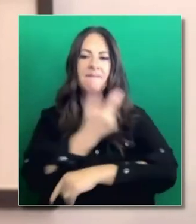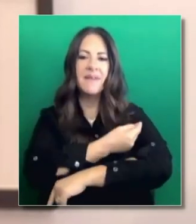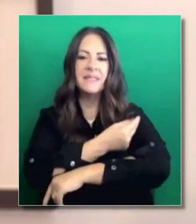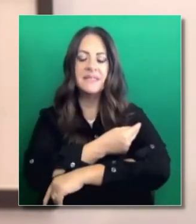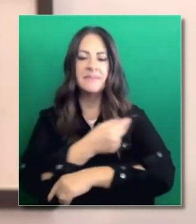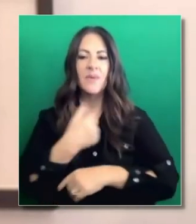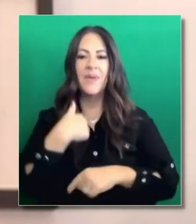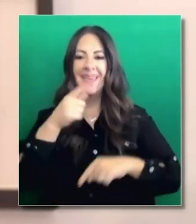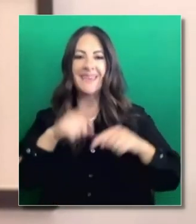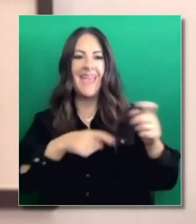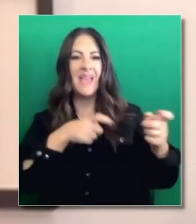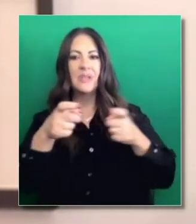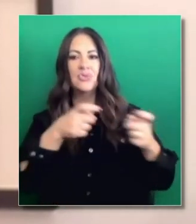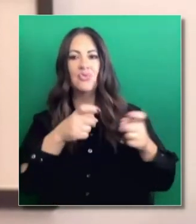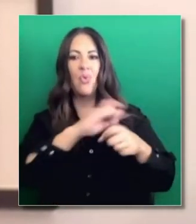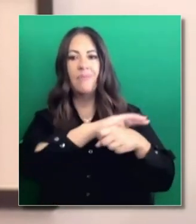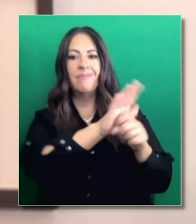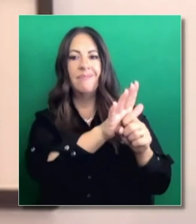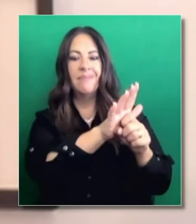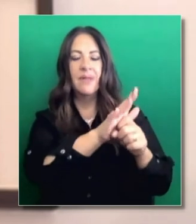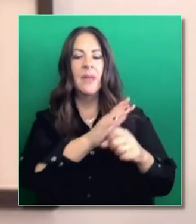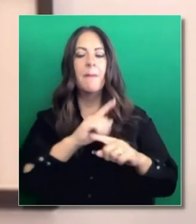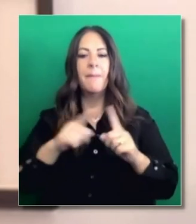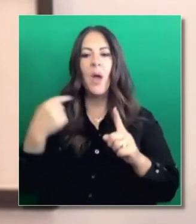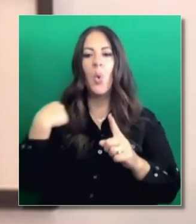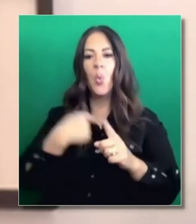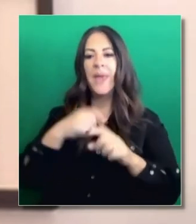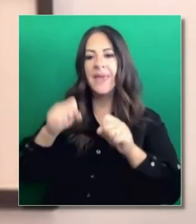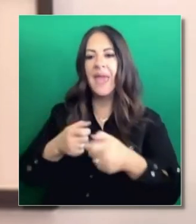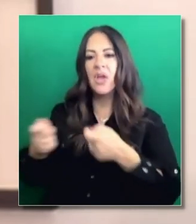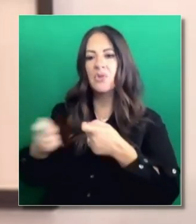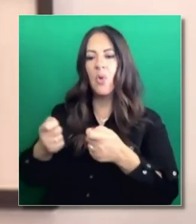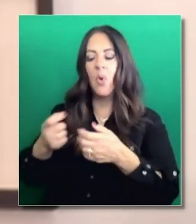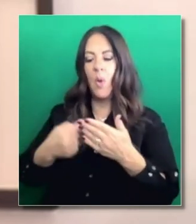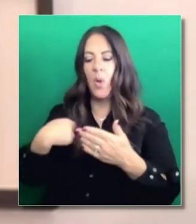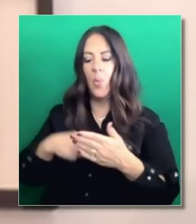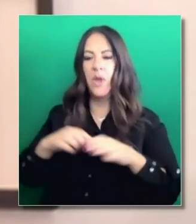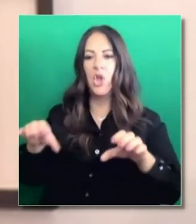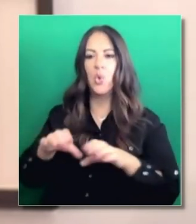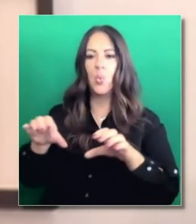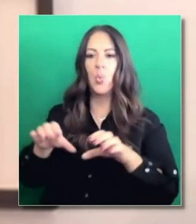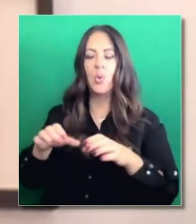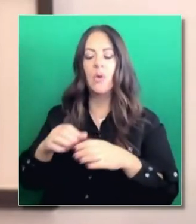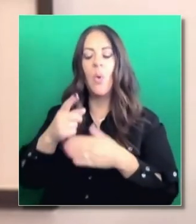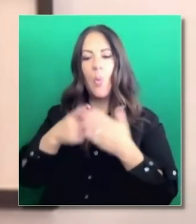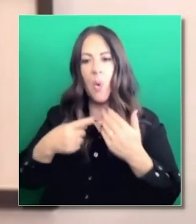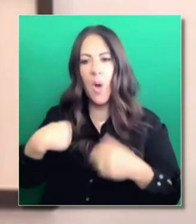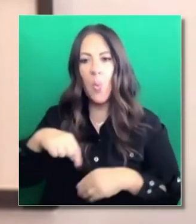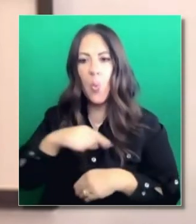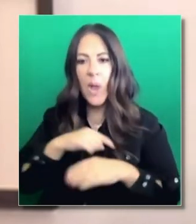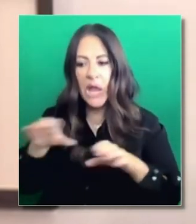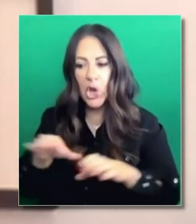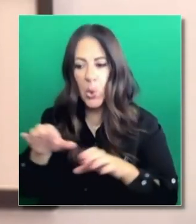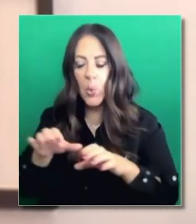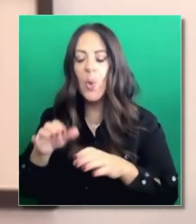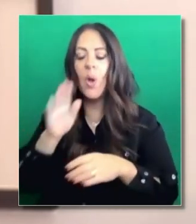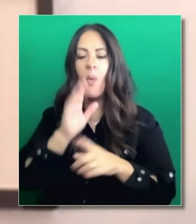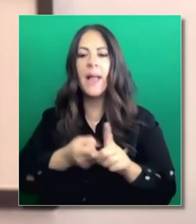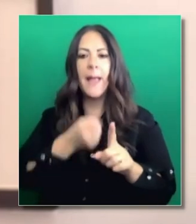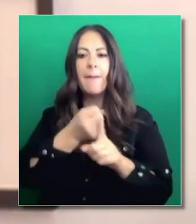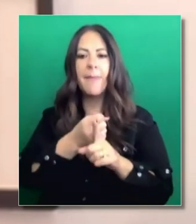podemos controlar la pandemia, pero podemos controlar lo que hacemos individualmente, y lo que hacemos en la comunidad impacta las